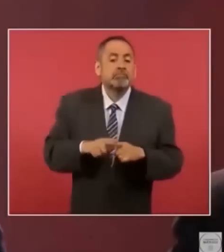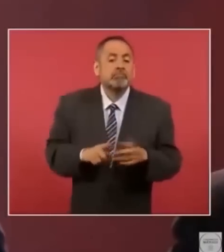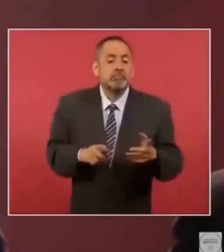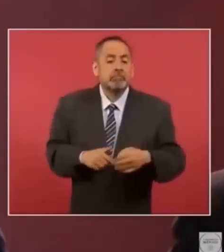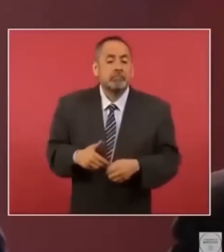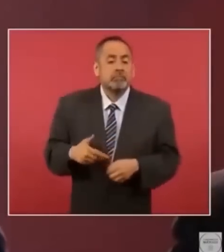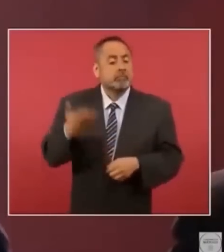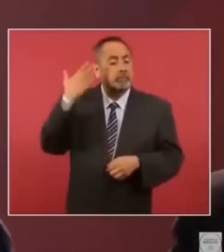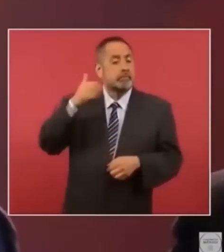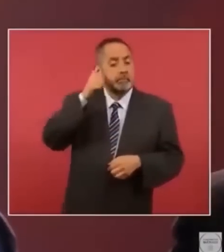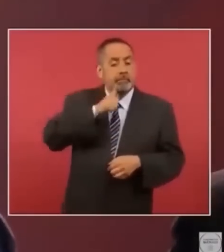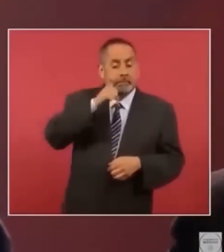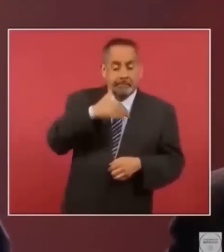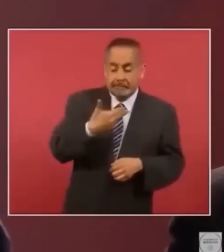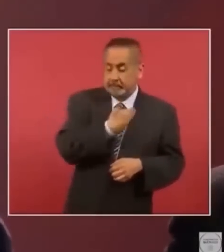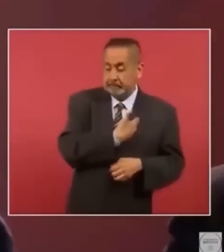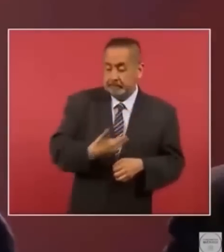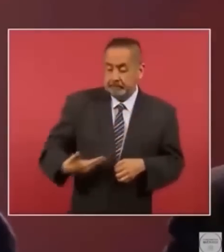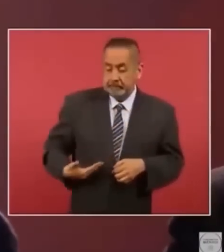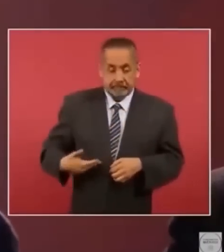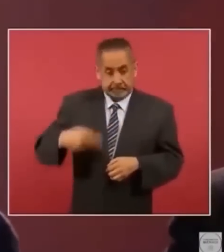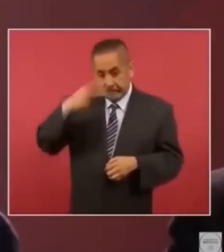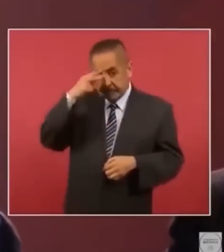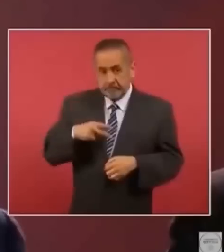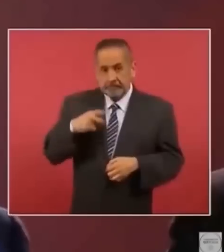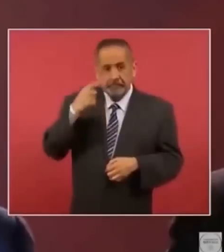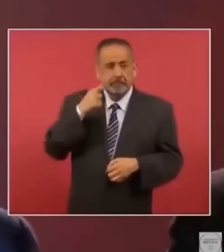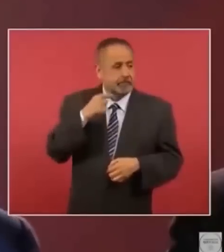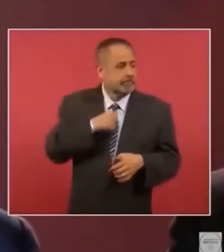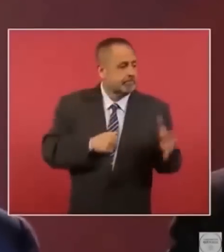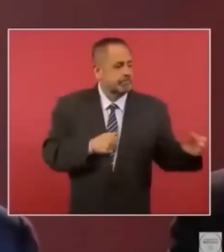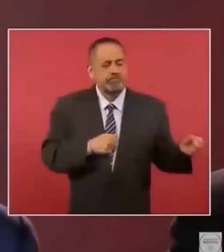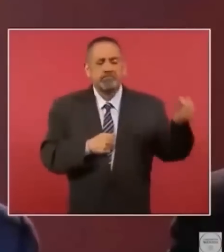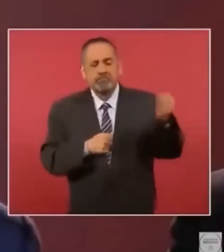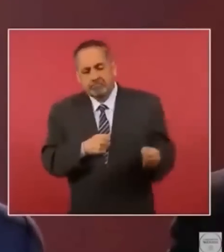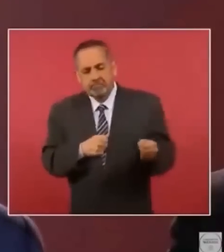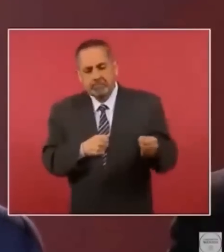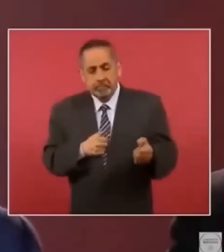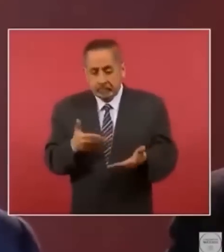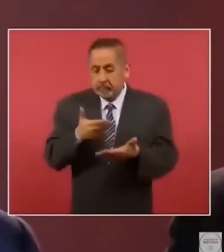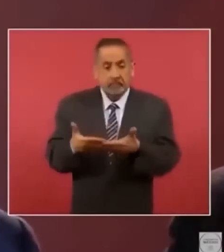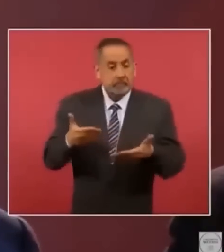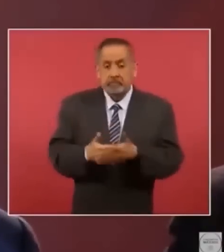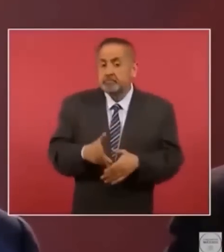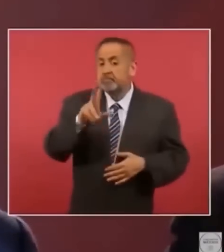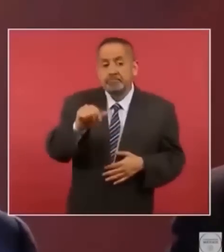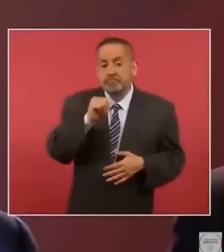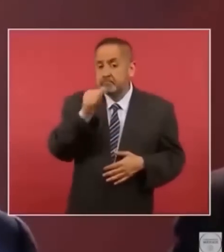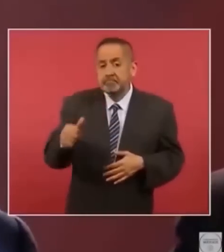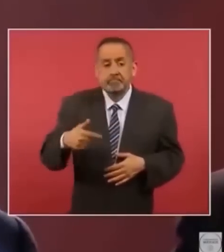el presidente de la República no decide